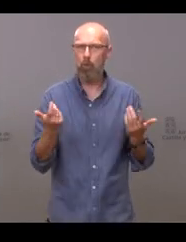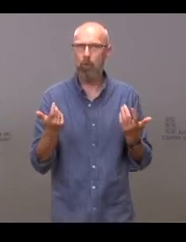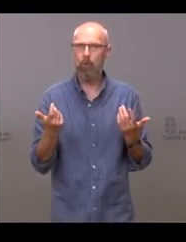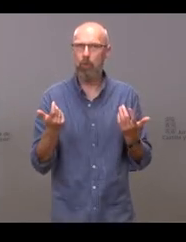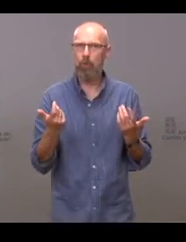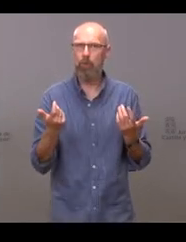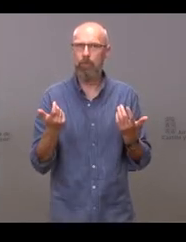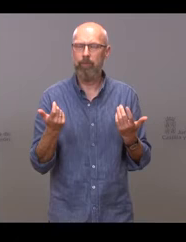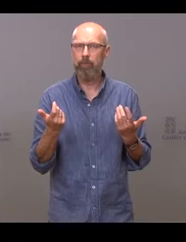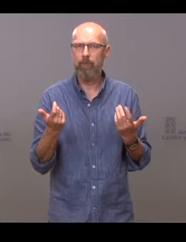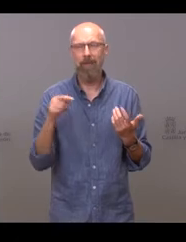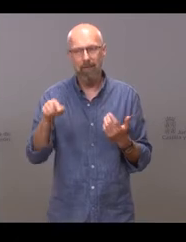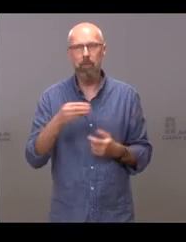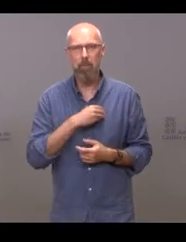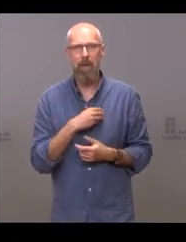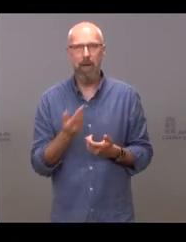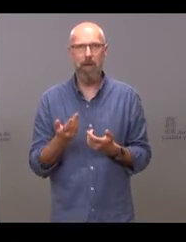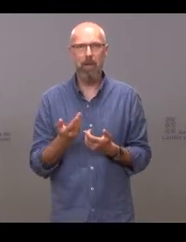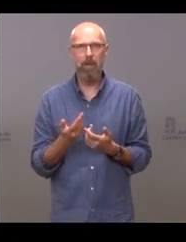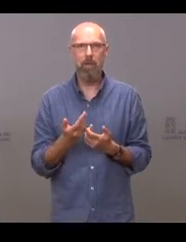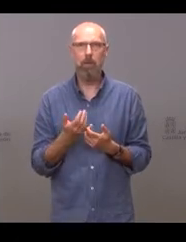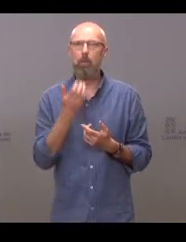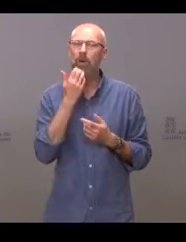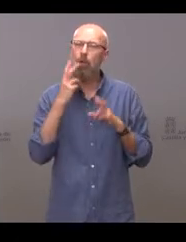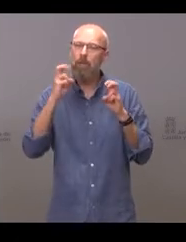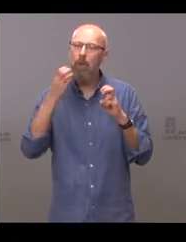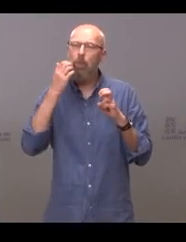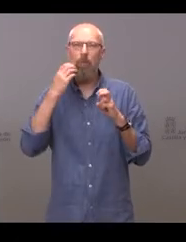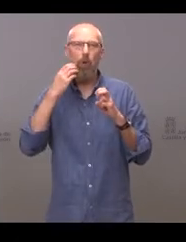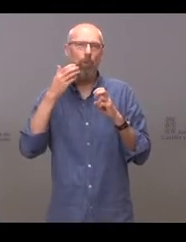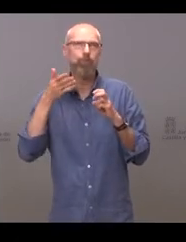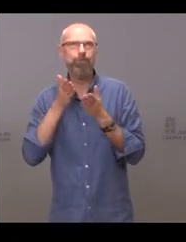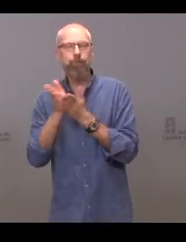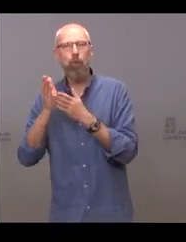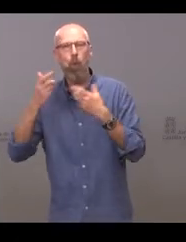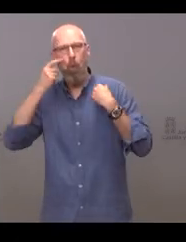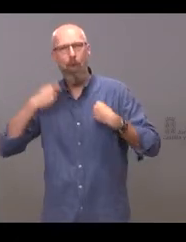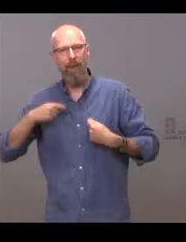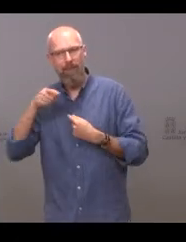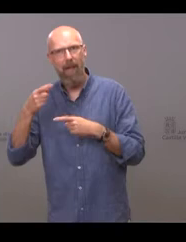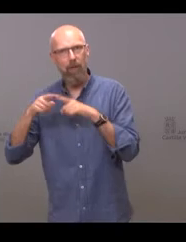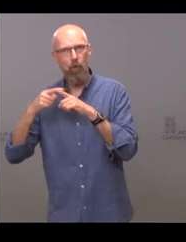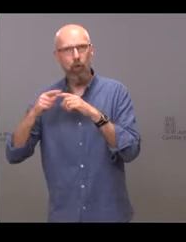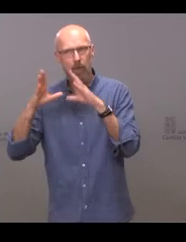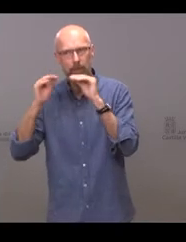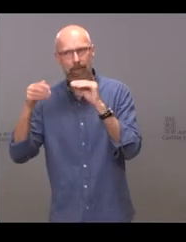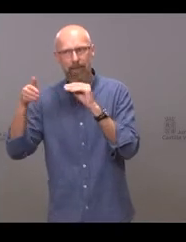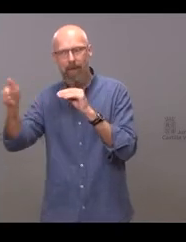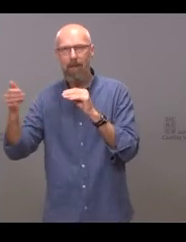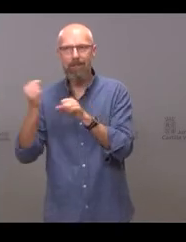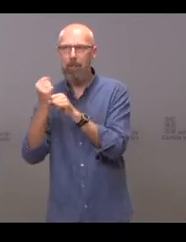reductos donde donde donde pueden trabajar sobre todo en humanidades en realmente yo creo que hay que cambiar un poco el ciclo tratar de influir